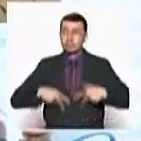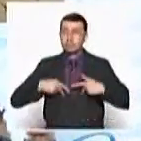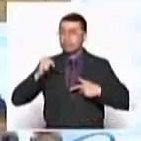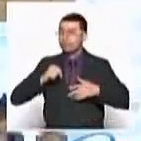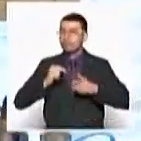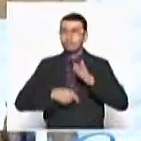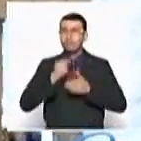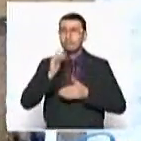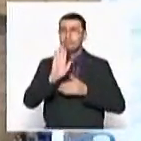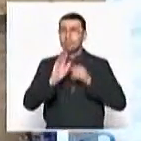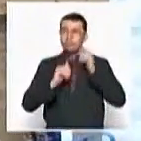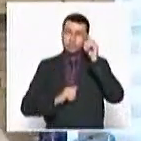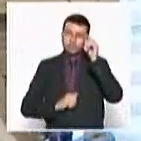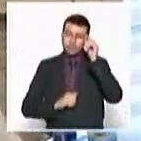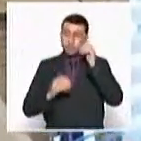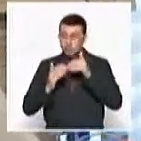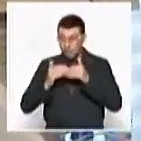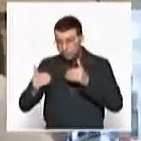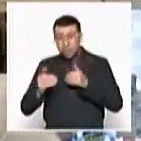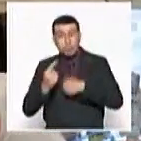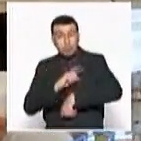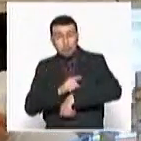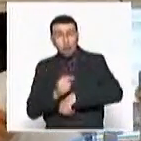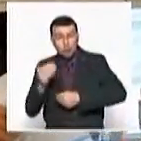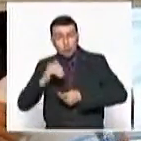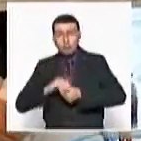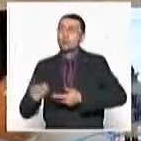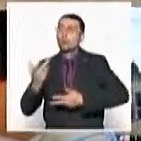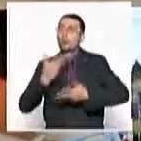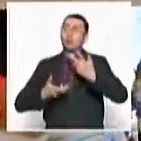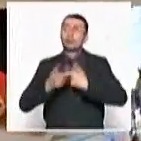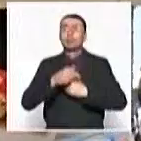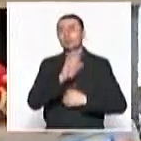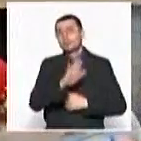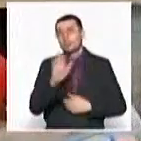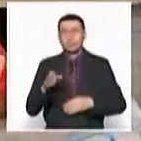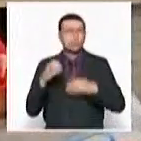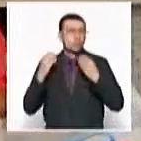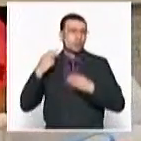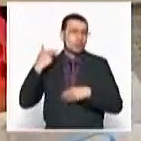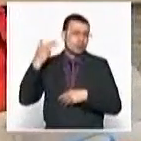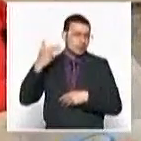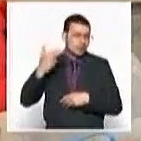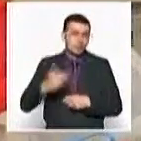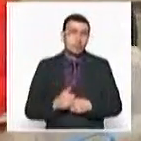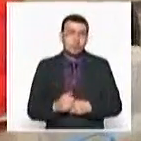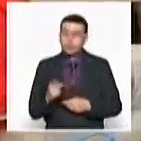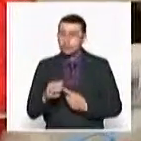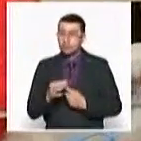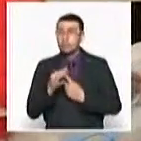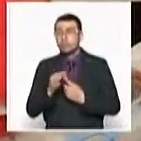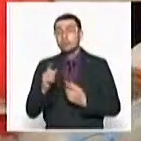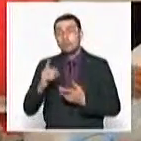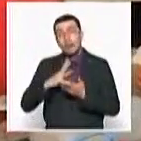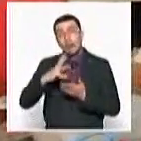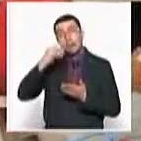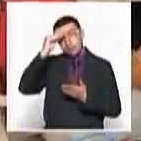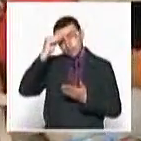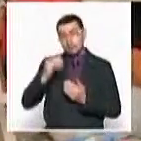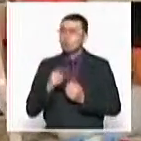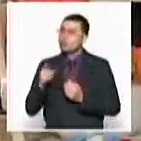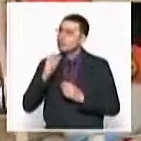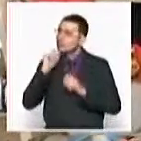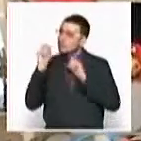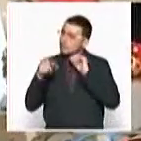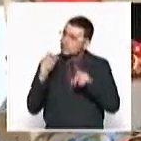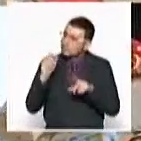y en unos instantes volvemos a compartir con ustedes tantas historias y sobre todo aprender con las preguntas